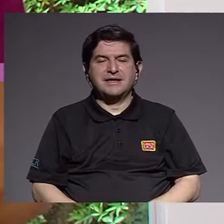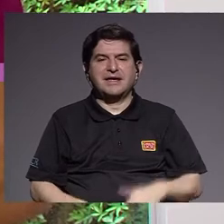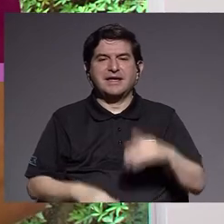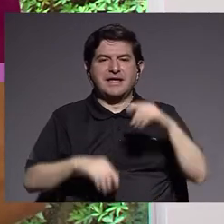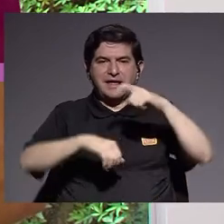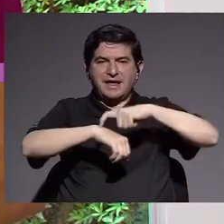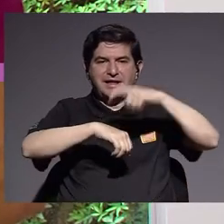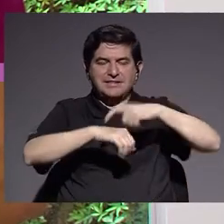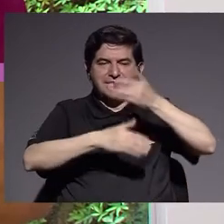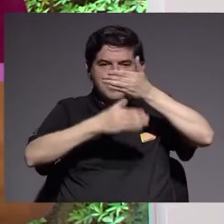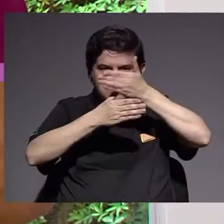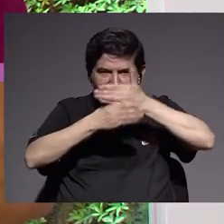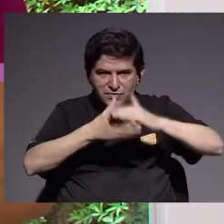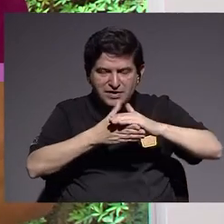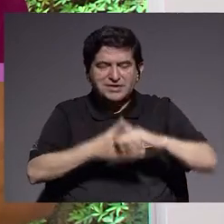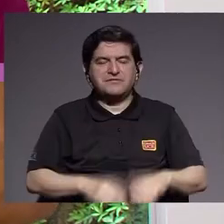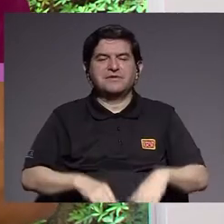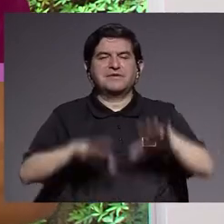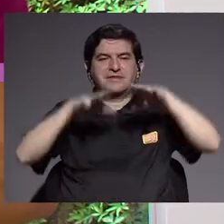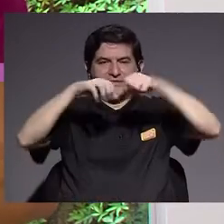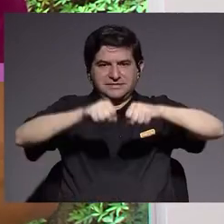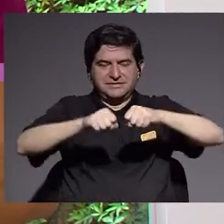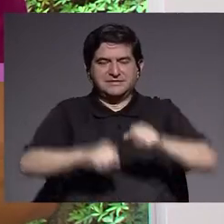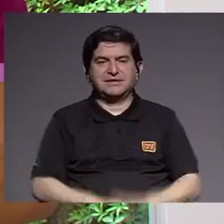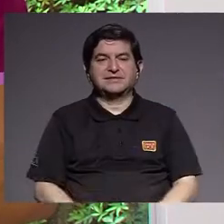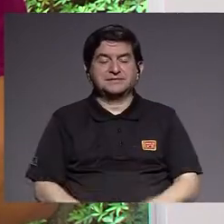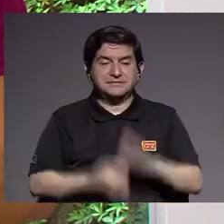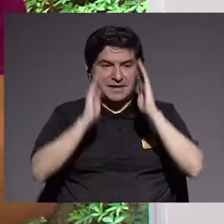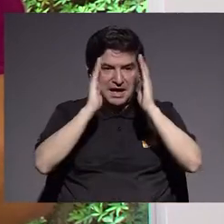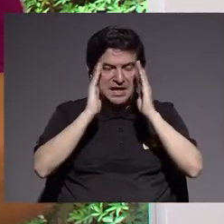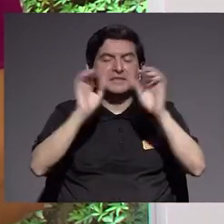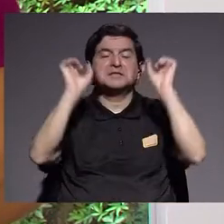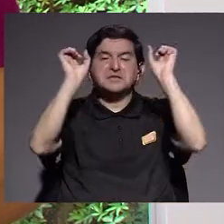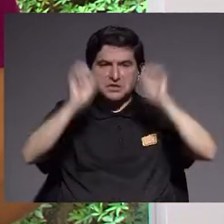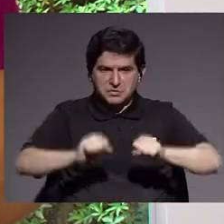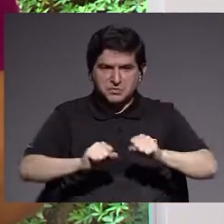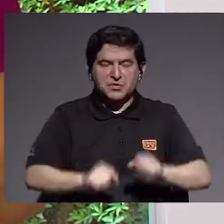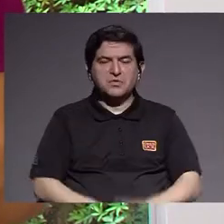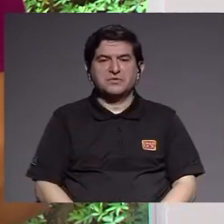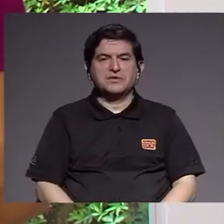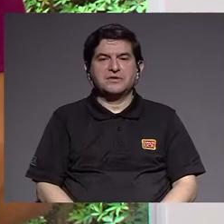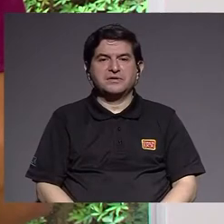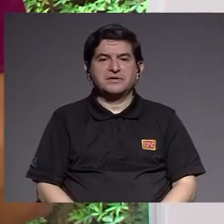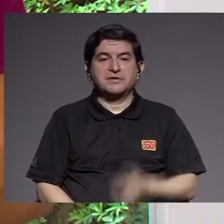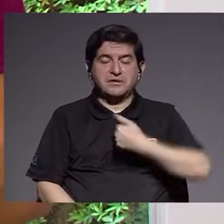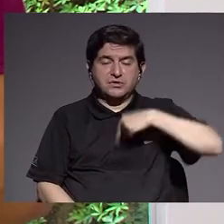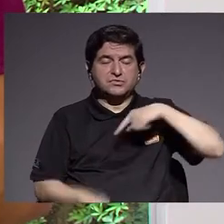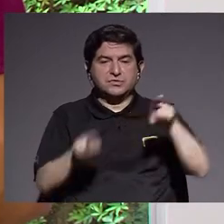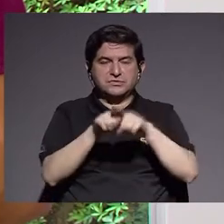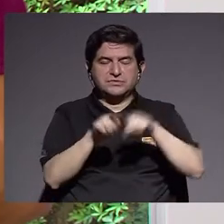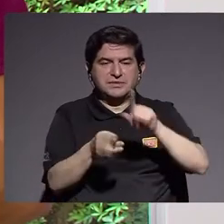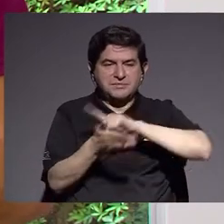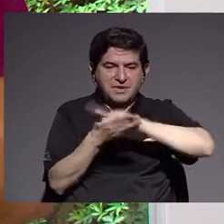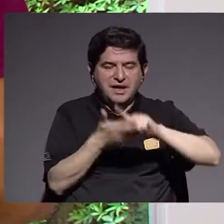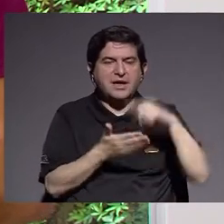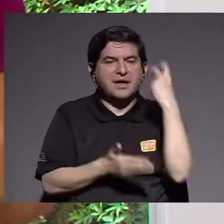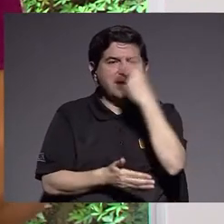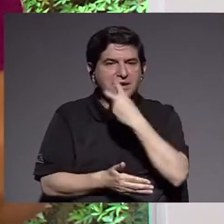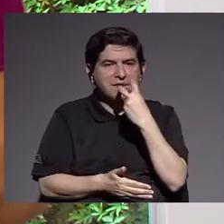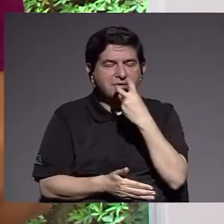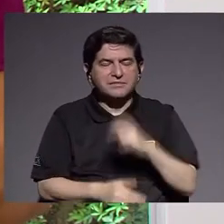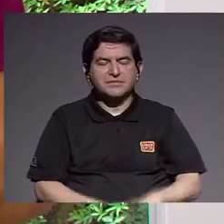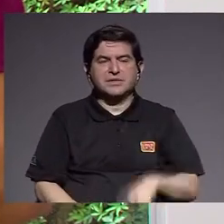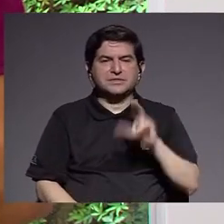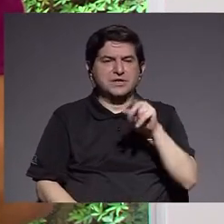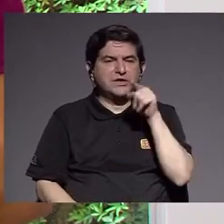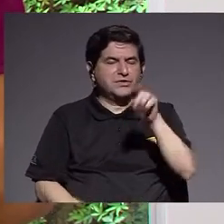paciente y paciente entonces siempre y cuando se tengan todos esos cuidados podemos atender pacientes y podemos realizar la ingeniera